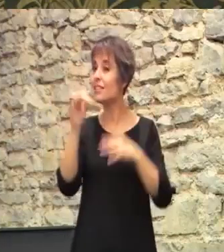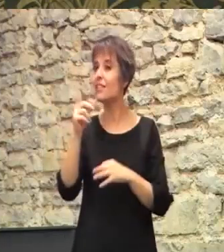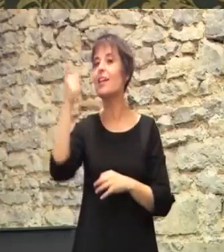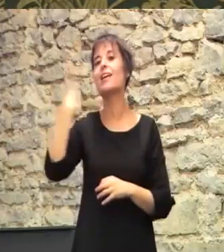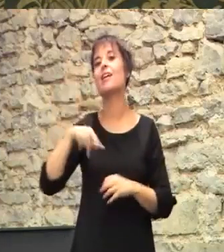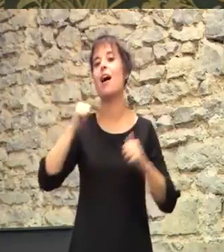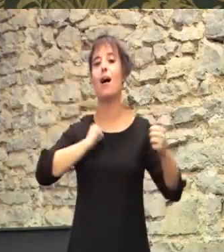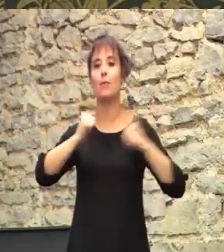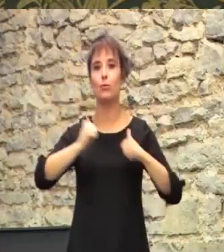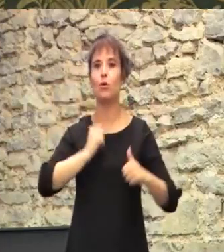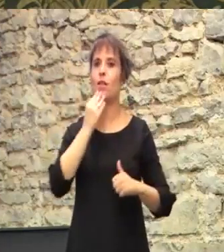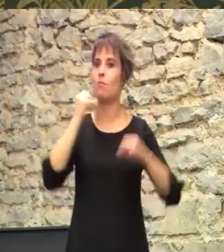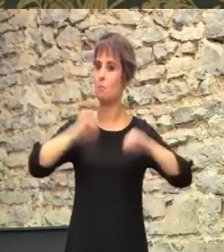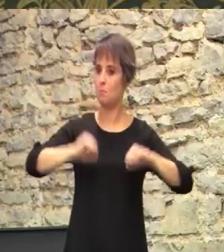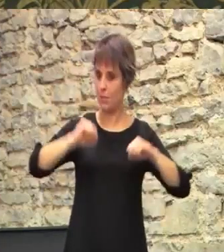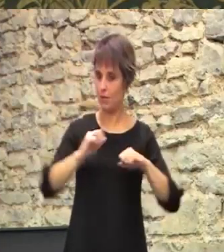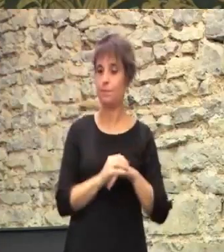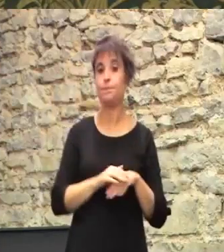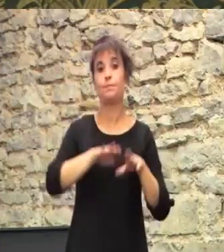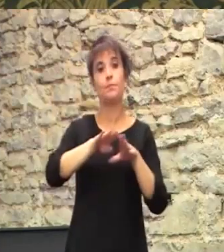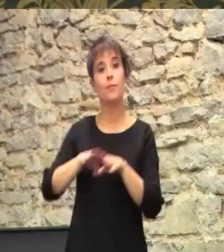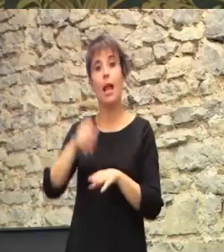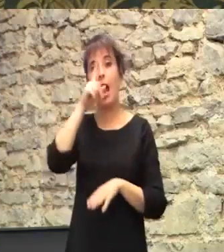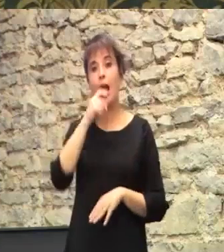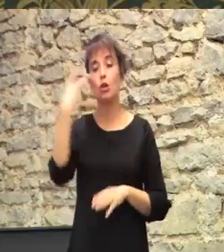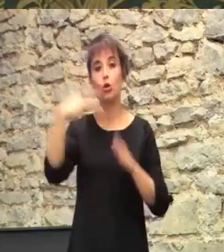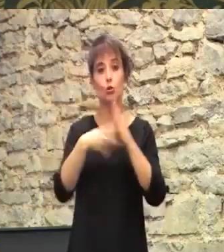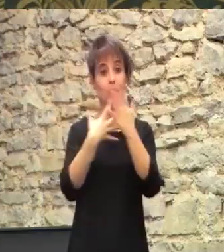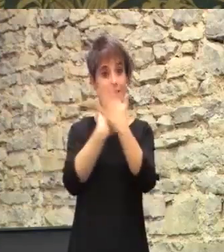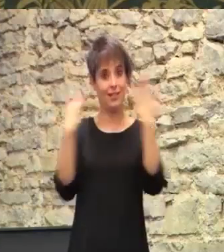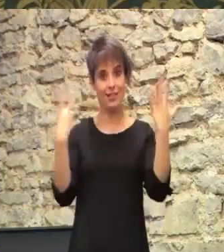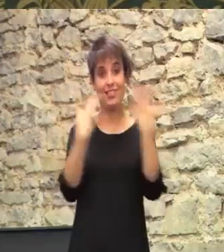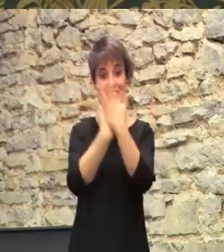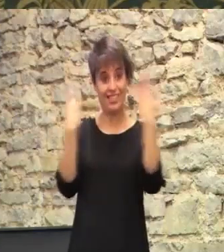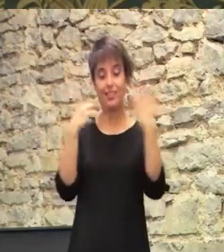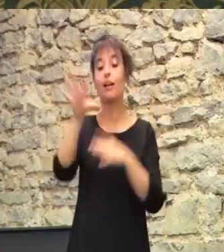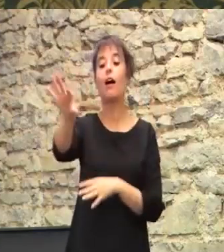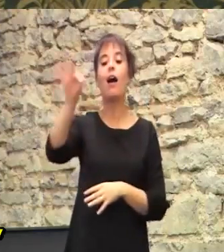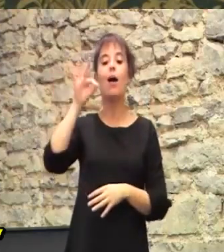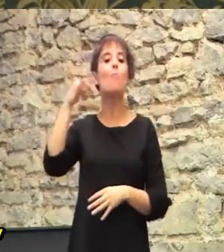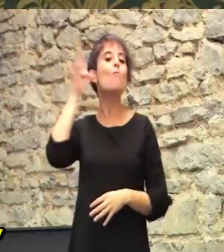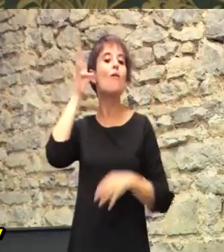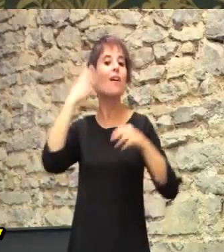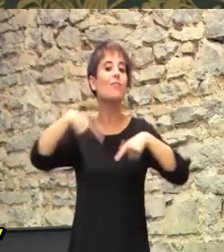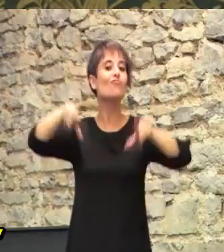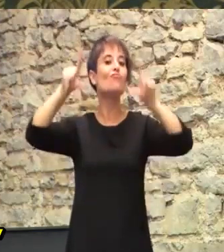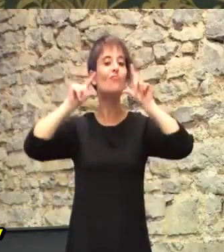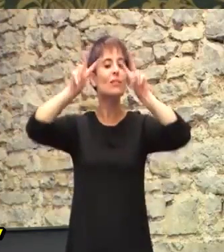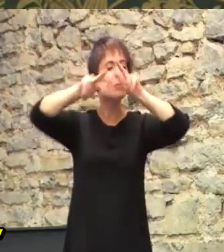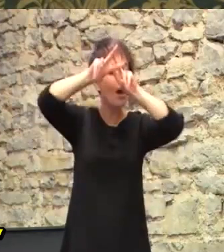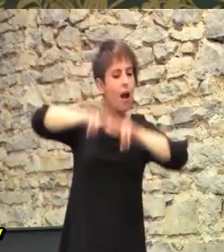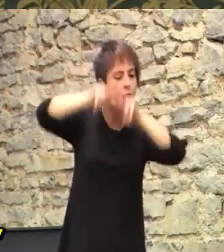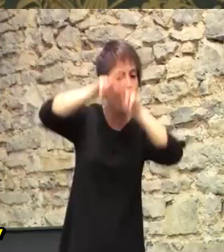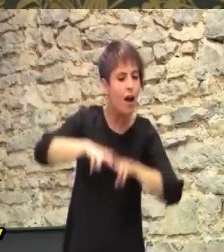madurez en 2016 fue elegida como una de las cinco personas más destacadas en los estudios de género de